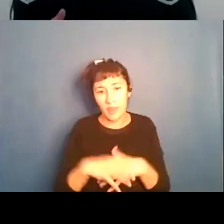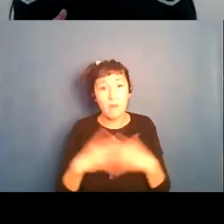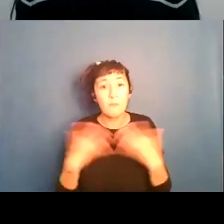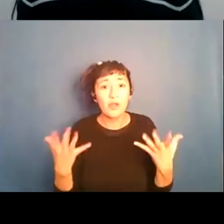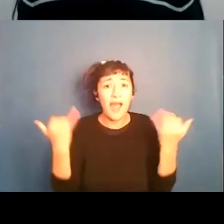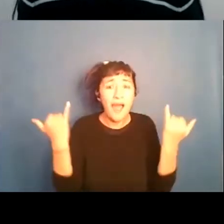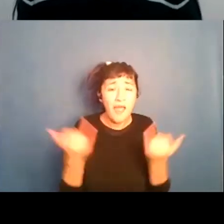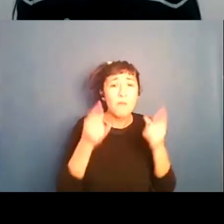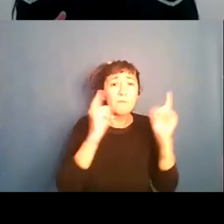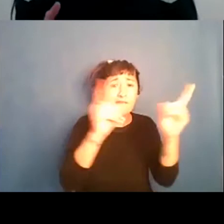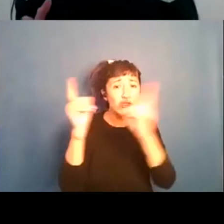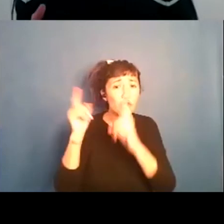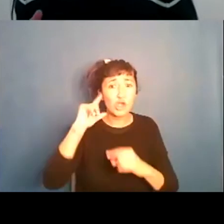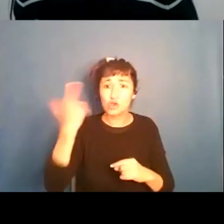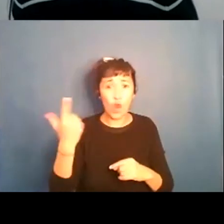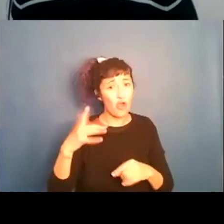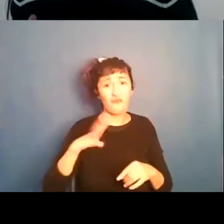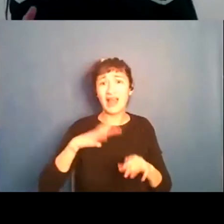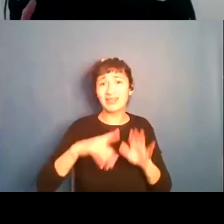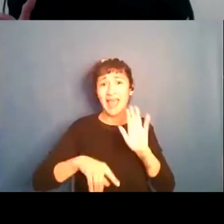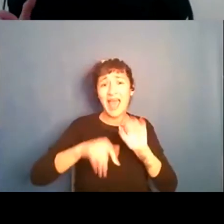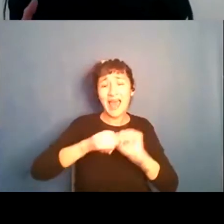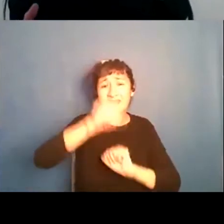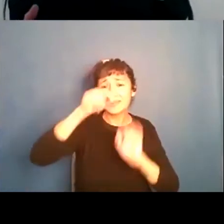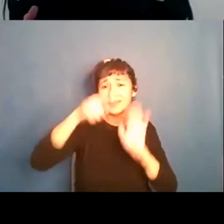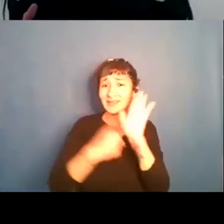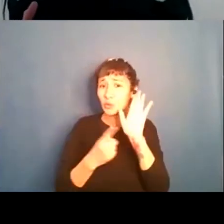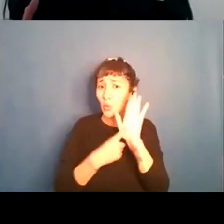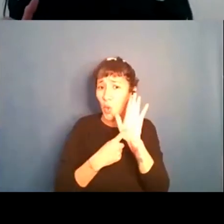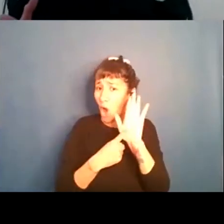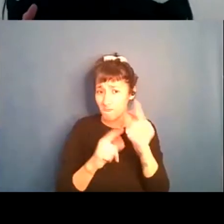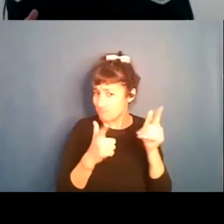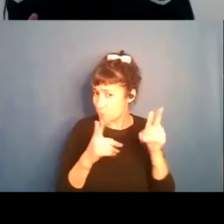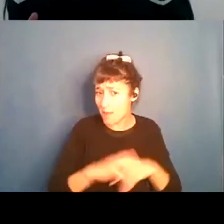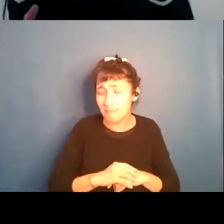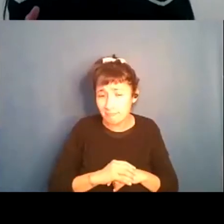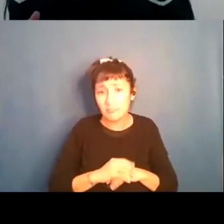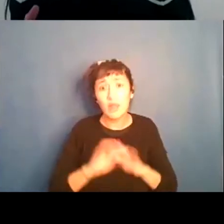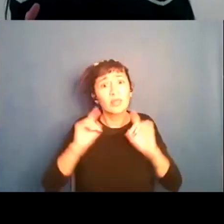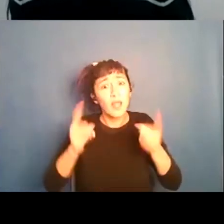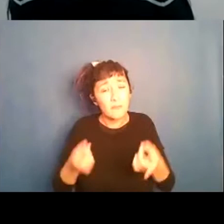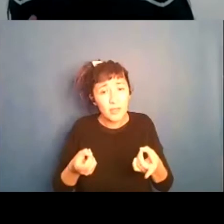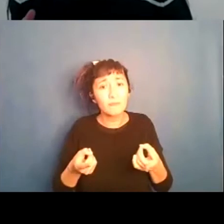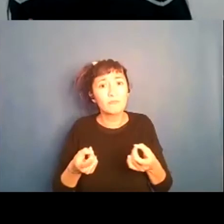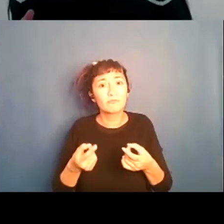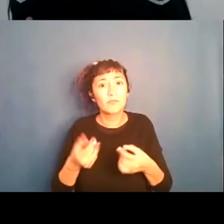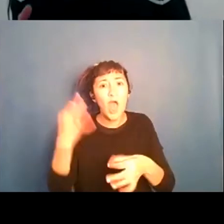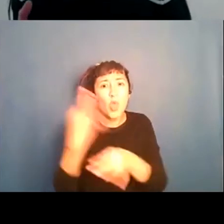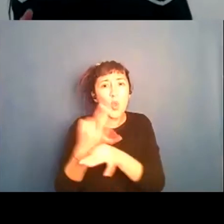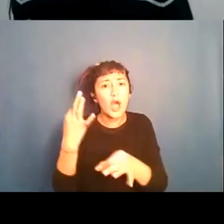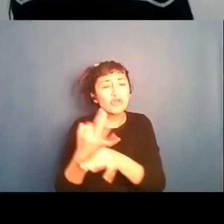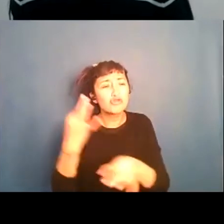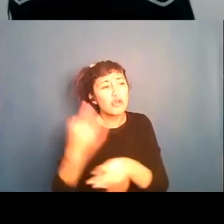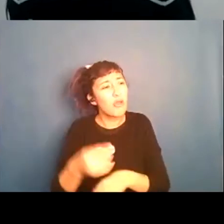sordos que no están titularizados, donde recae que la educación no cumple con los derechos de las